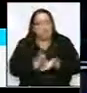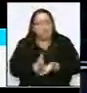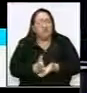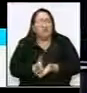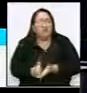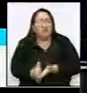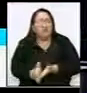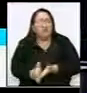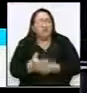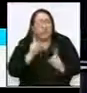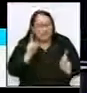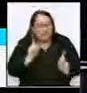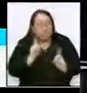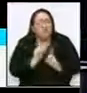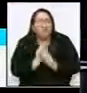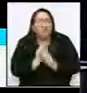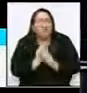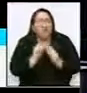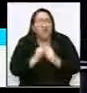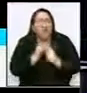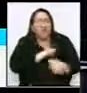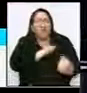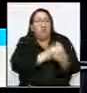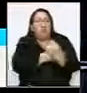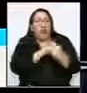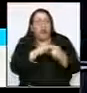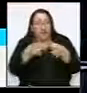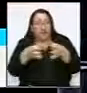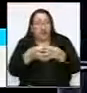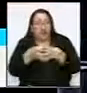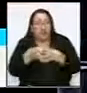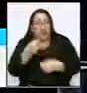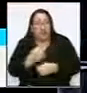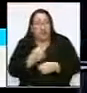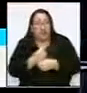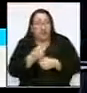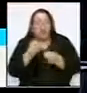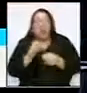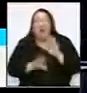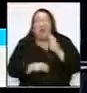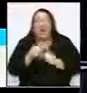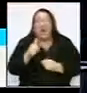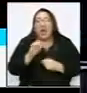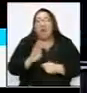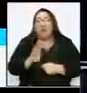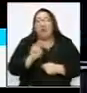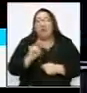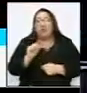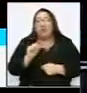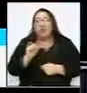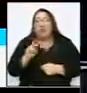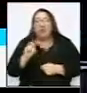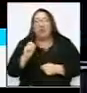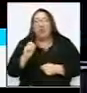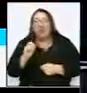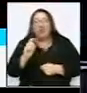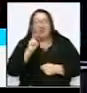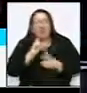que se enfrenta al poder, que se enfrenta al ejercicio abusivo y arbitrario del poder y